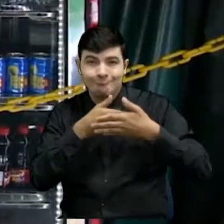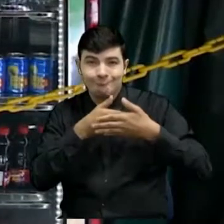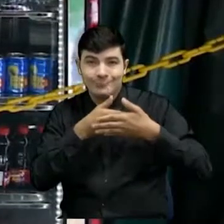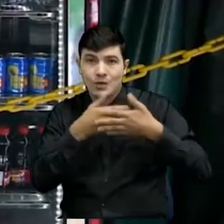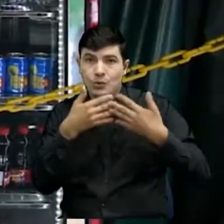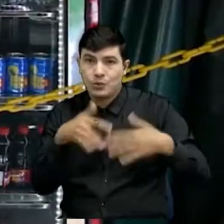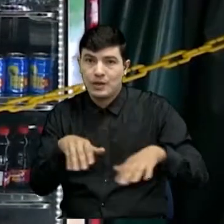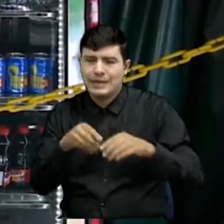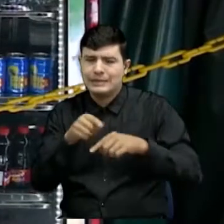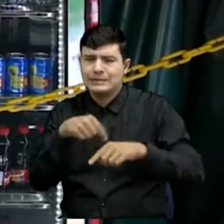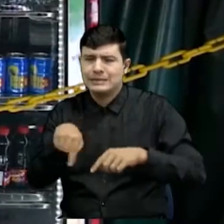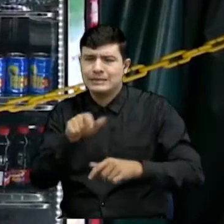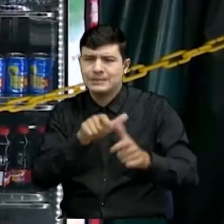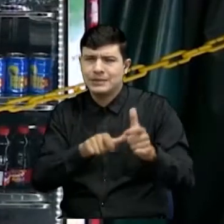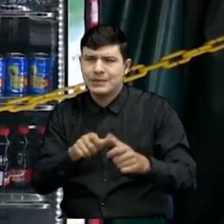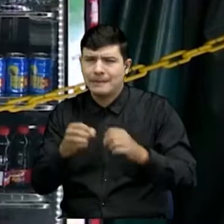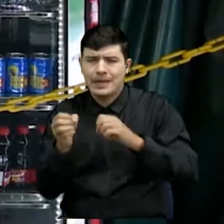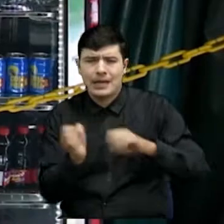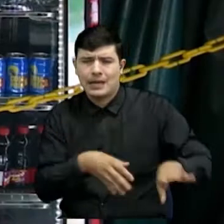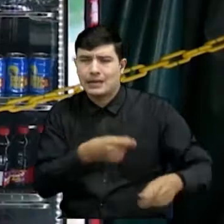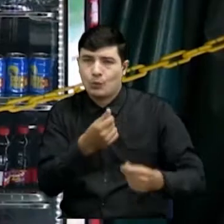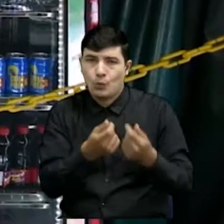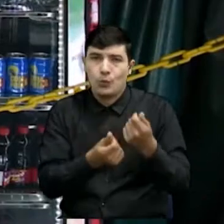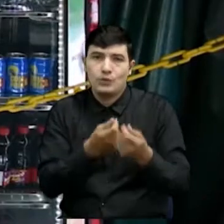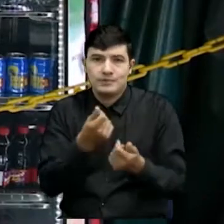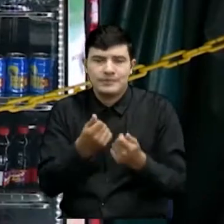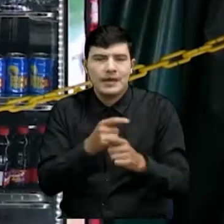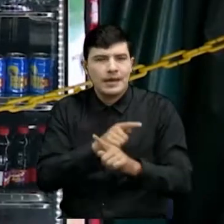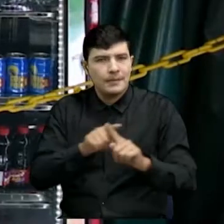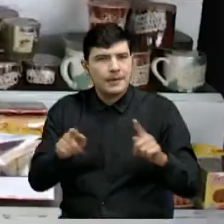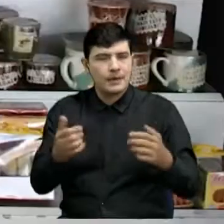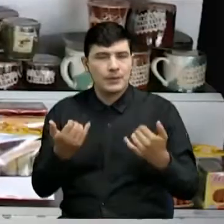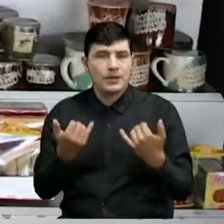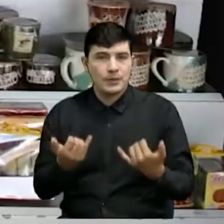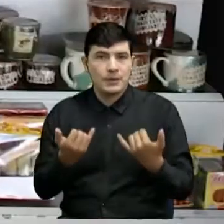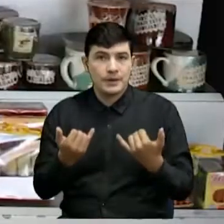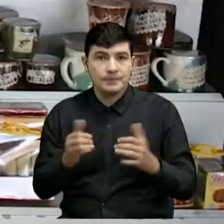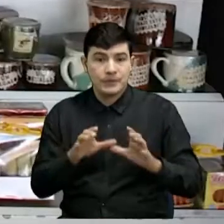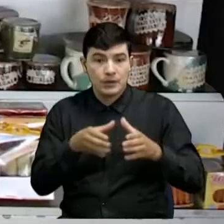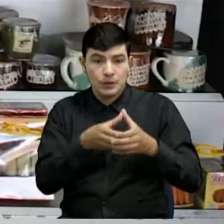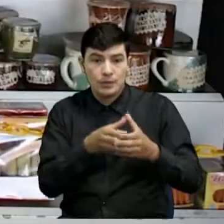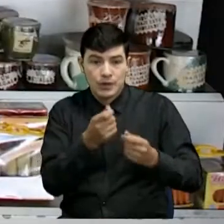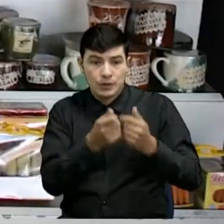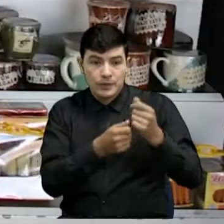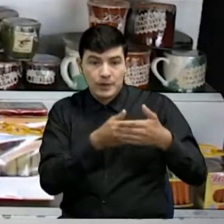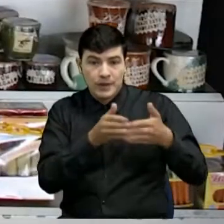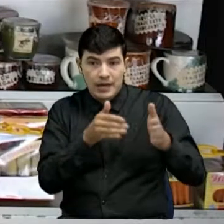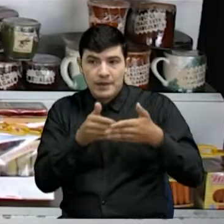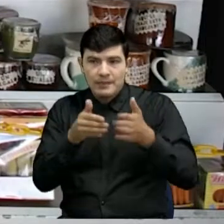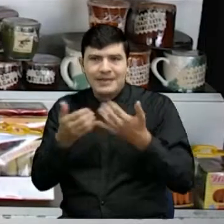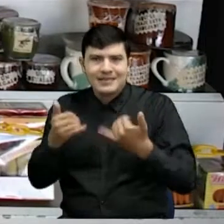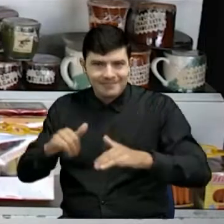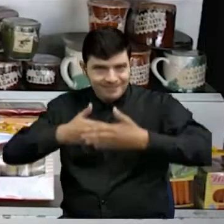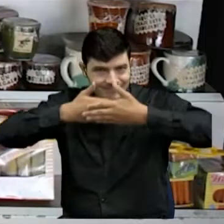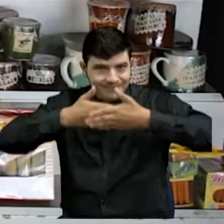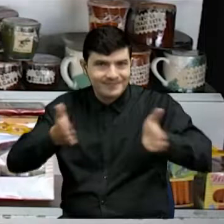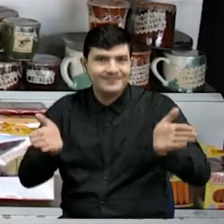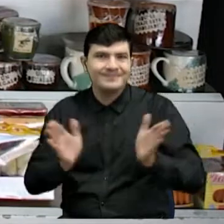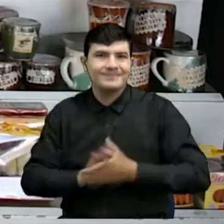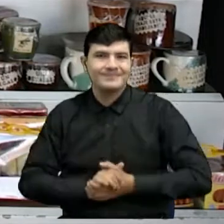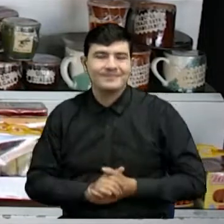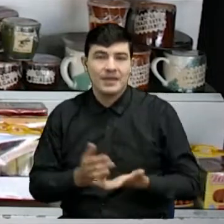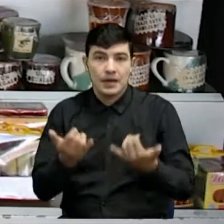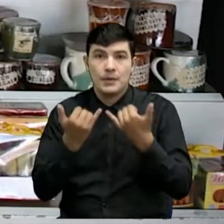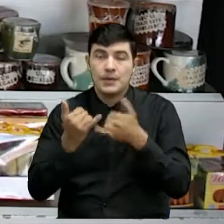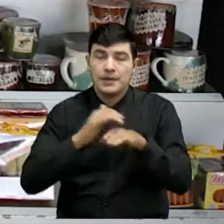dejó grandes pérdidas económicas entre sus propietarios. Sin embargo, la gran mayoría de estos comerciantes reabrió sus puertas. También pues